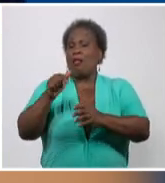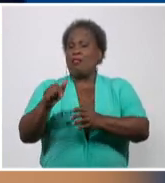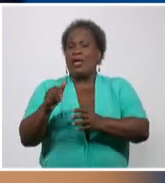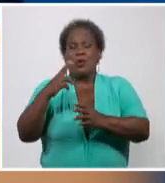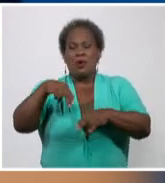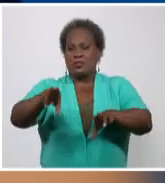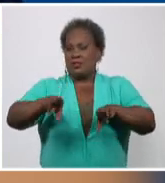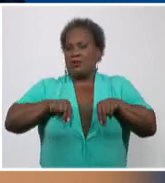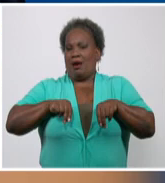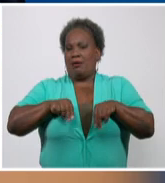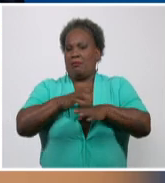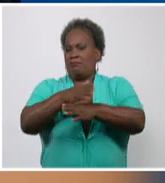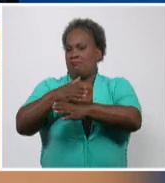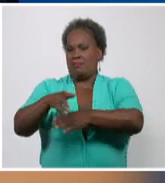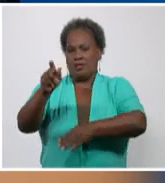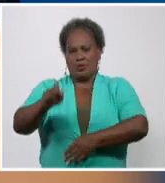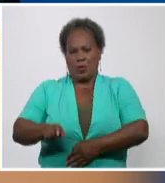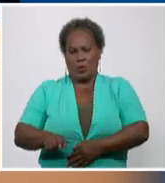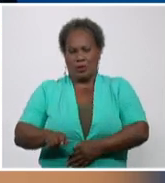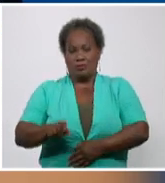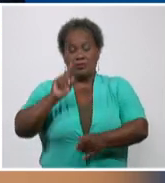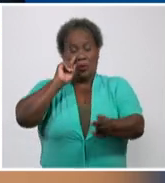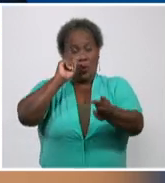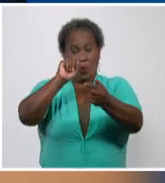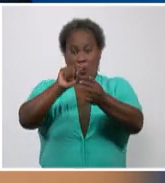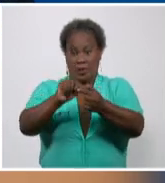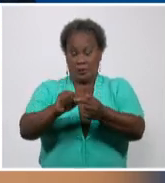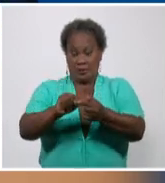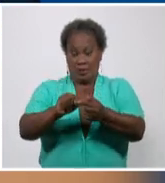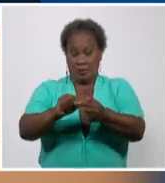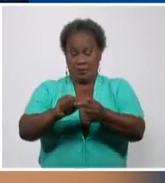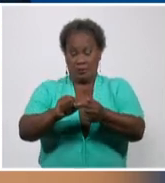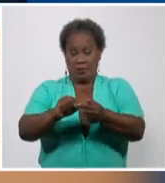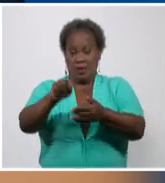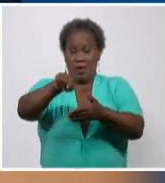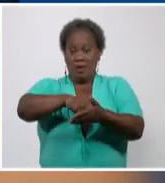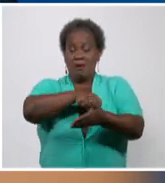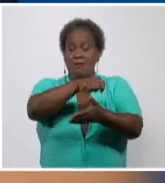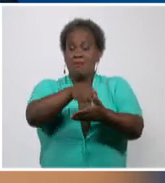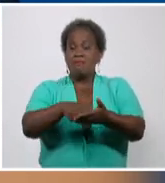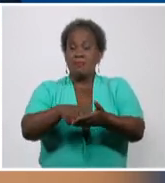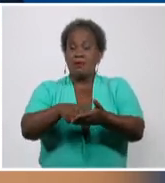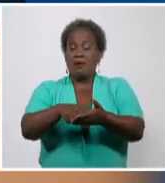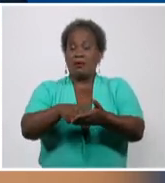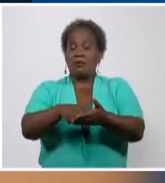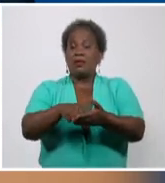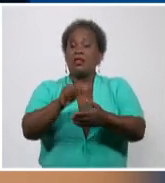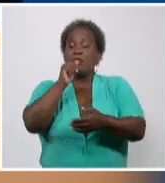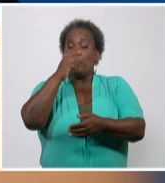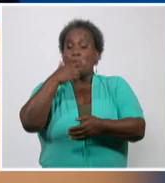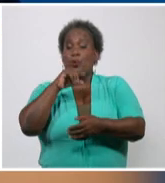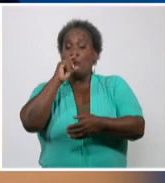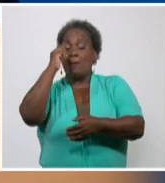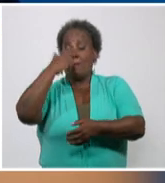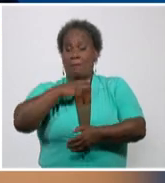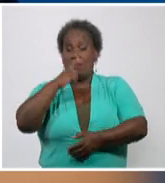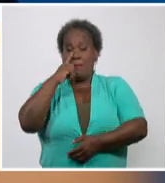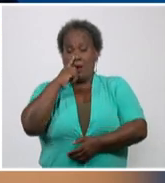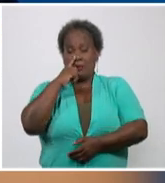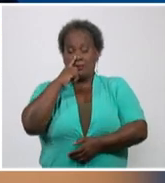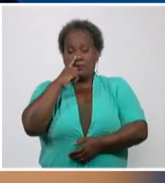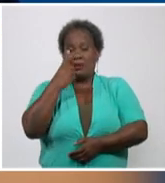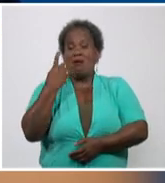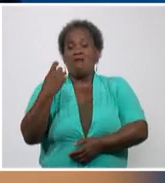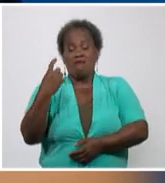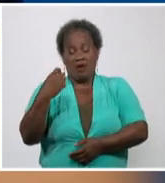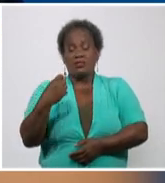intolerancia. Pero los objetivos trazados en el Plan y Programa de Acción de Durban aún están por